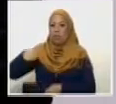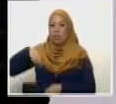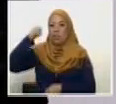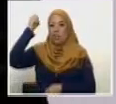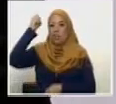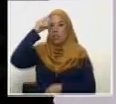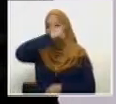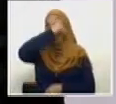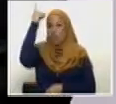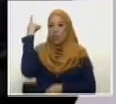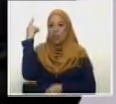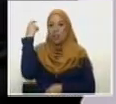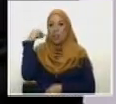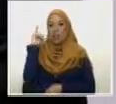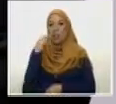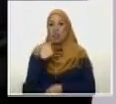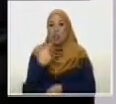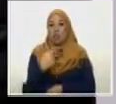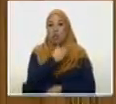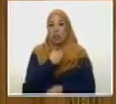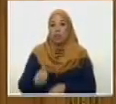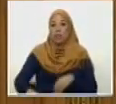asamblea, Diosdado Cabello.